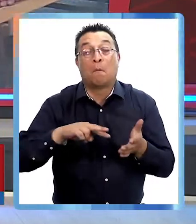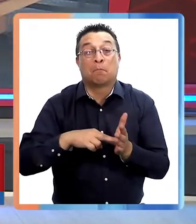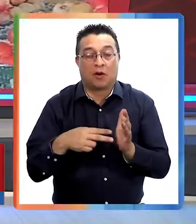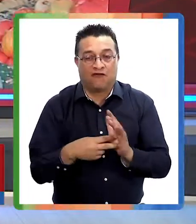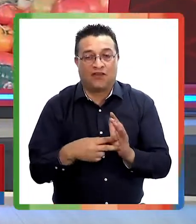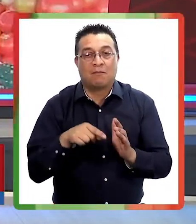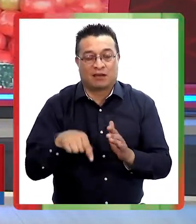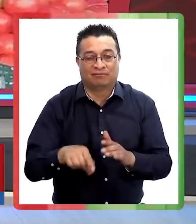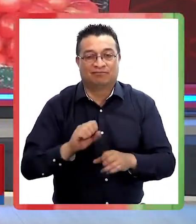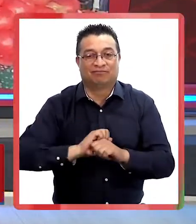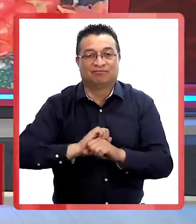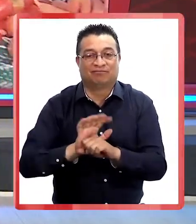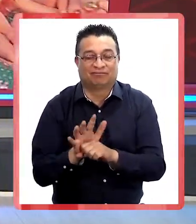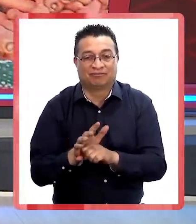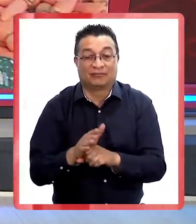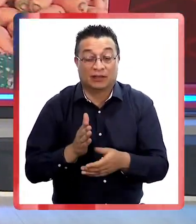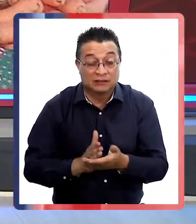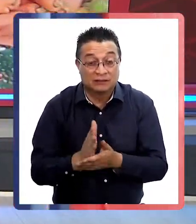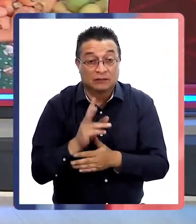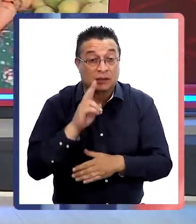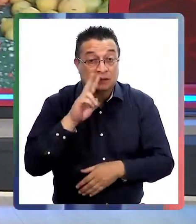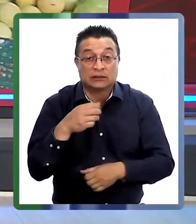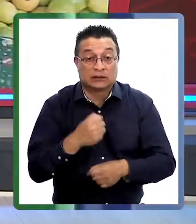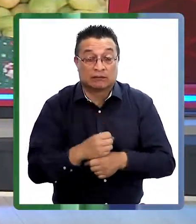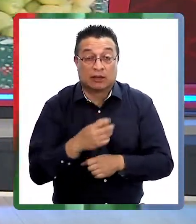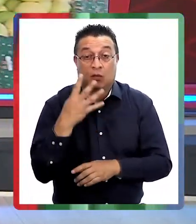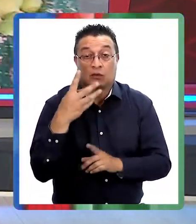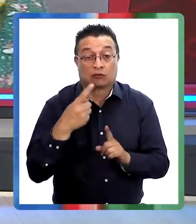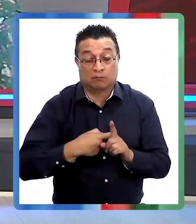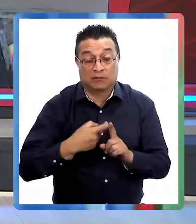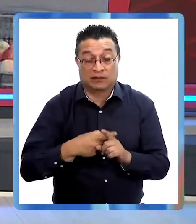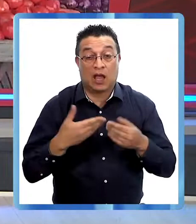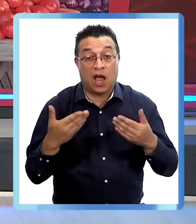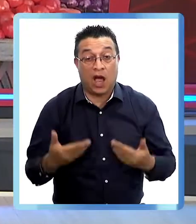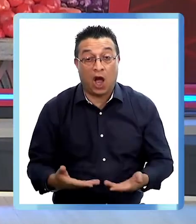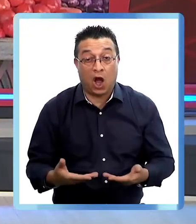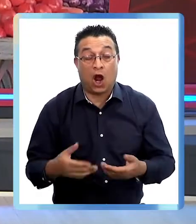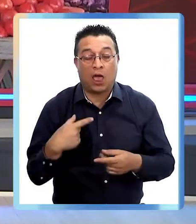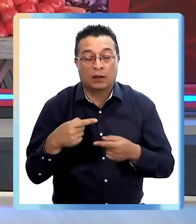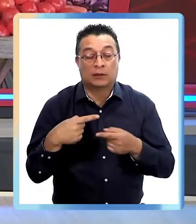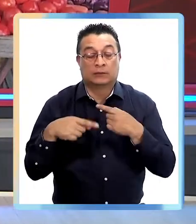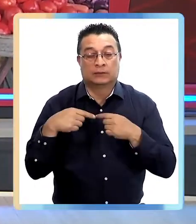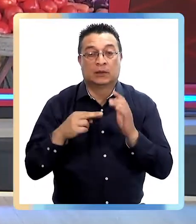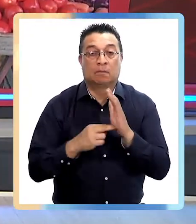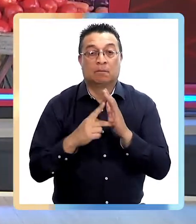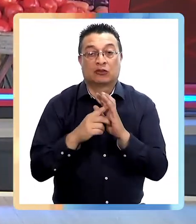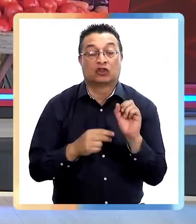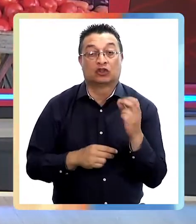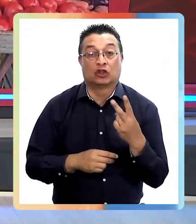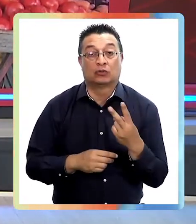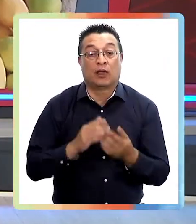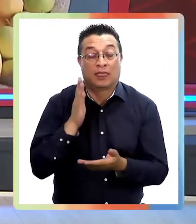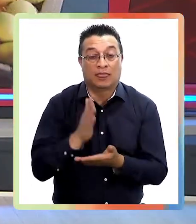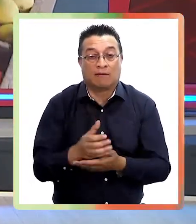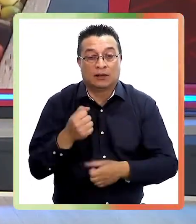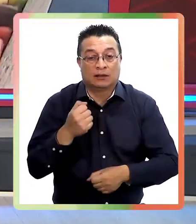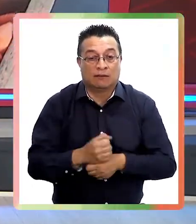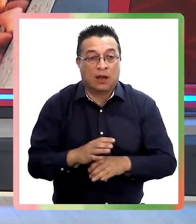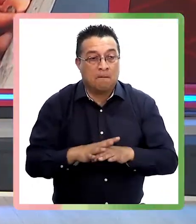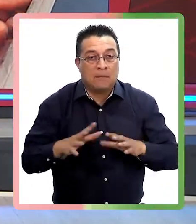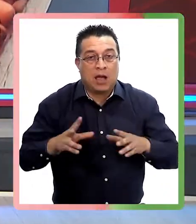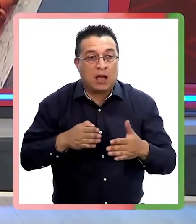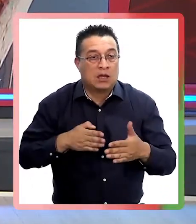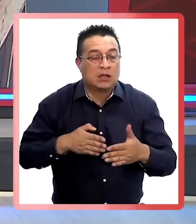problemas durante esta pandemia. Al comienzo estuvieron sin trabajar por 4 meses y ahora, con el retroceso a transición, tienen que trabajar con